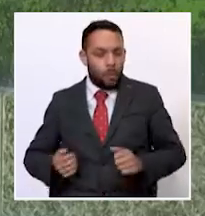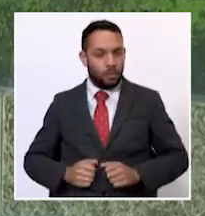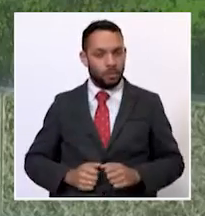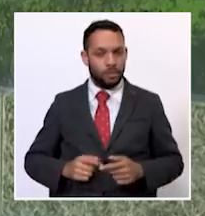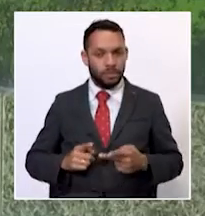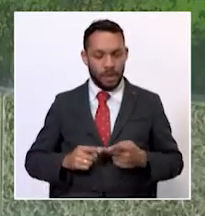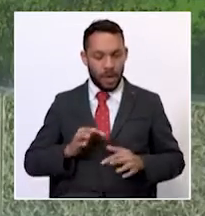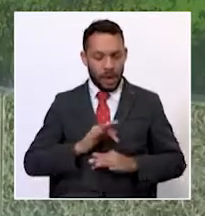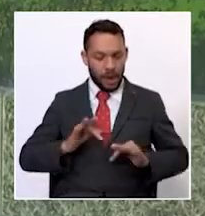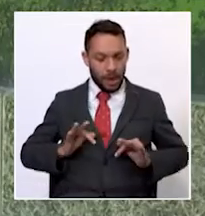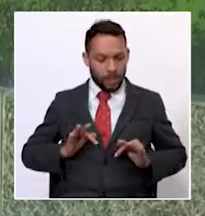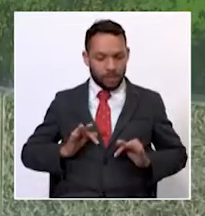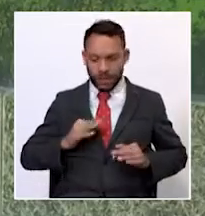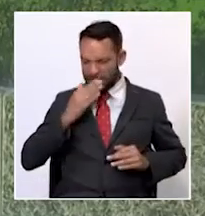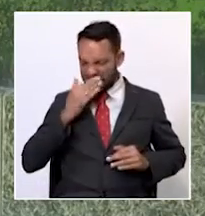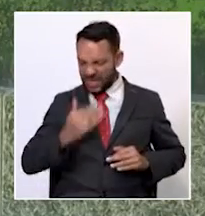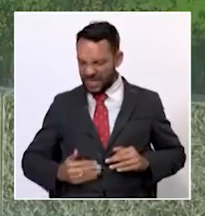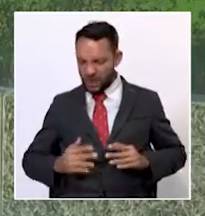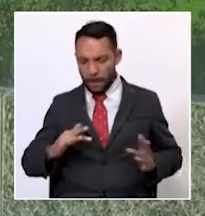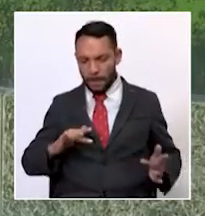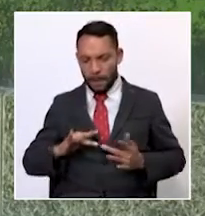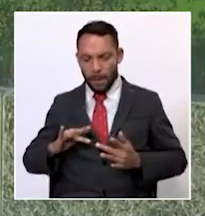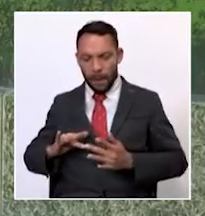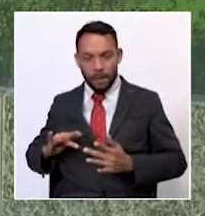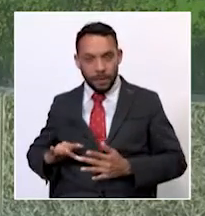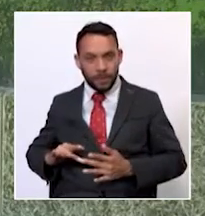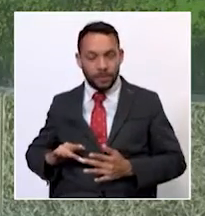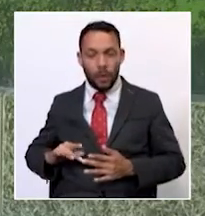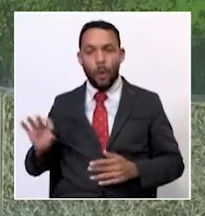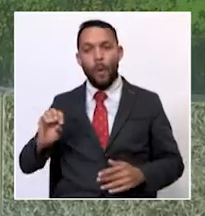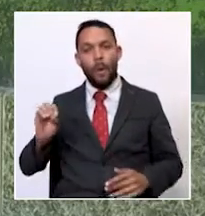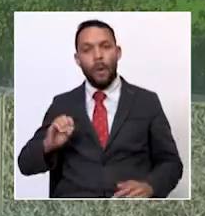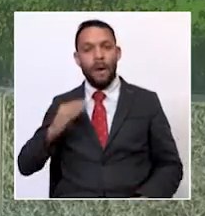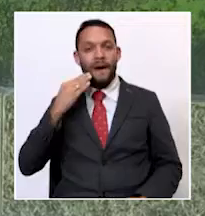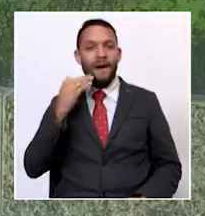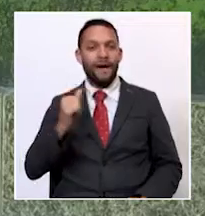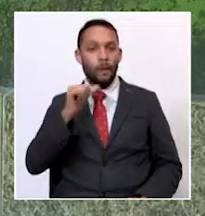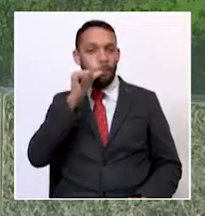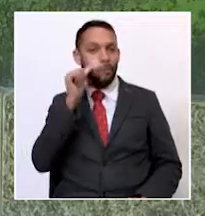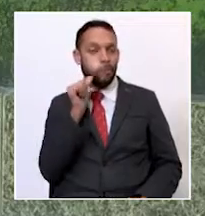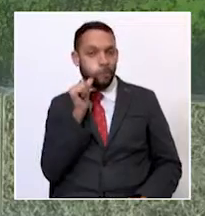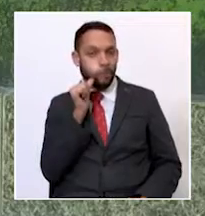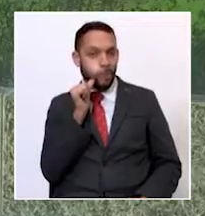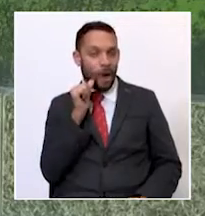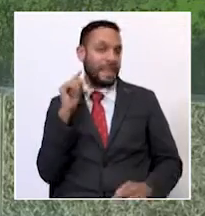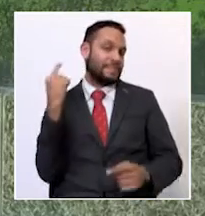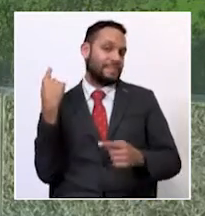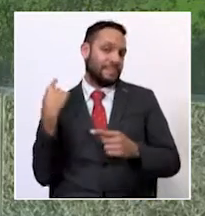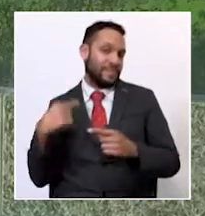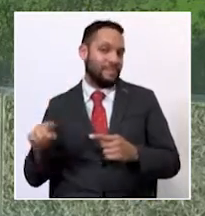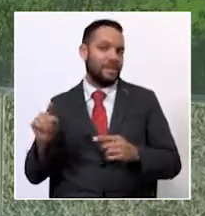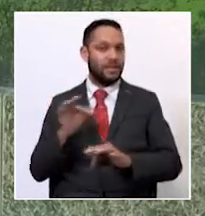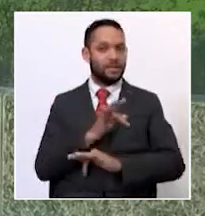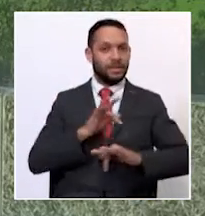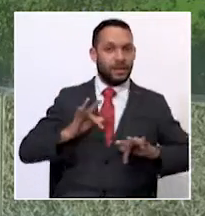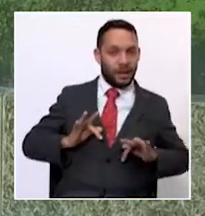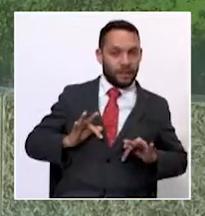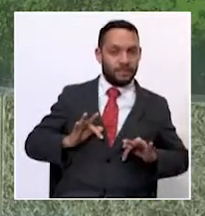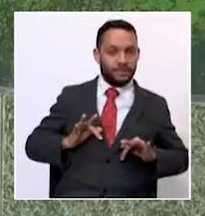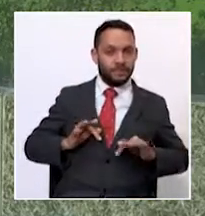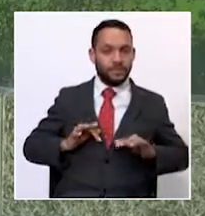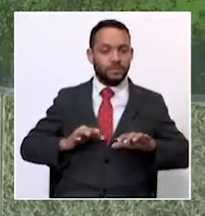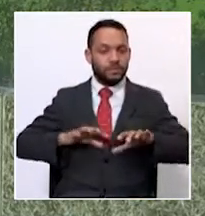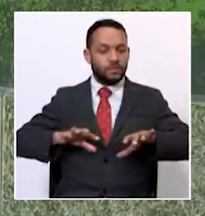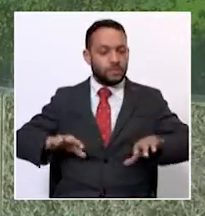le tengo que hacer al niño o a la hija de Alonso que está en embarazo? Son diferentes movimientos